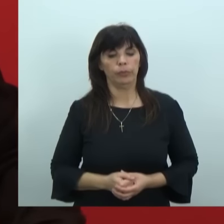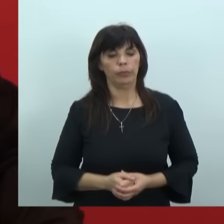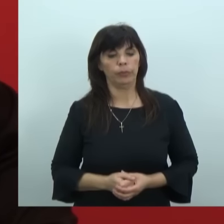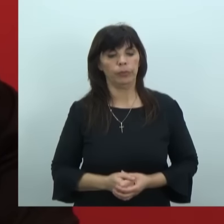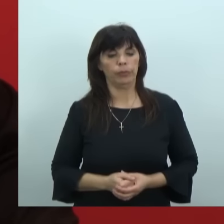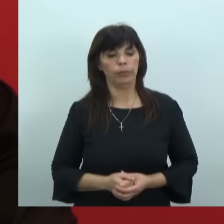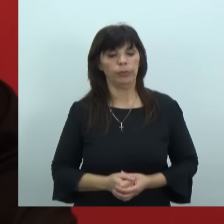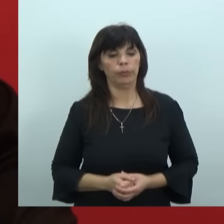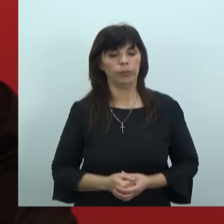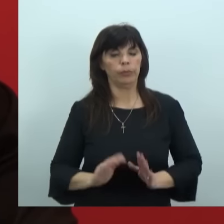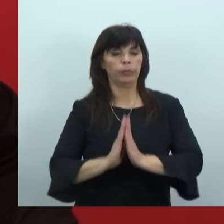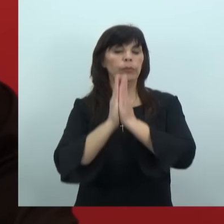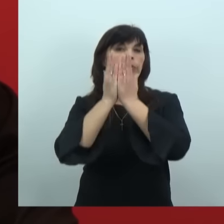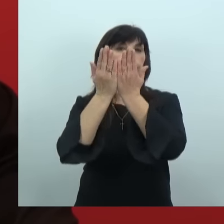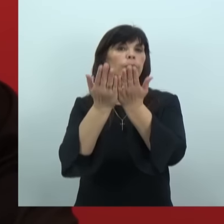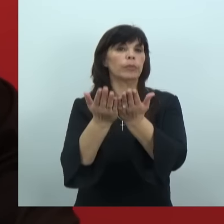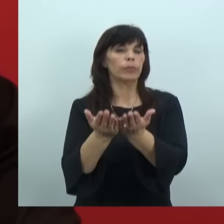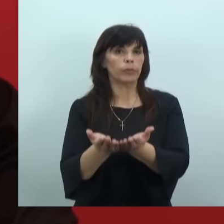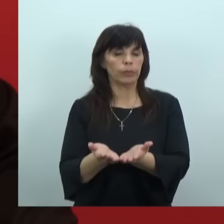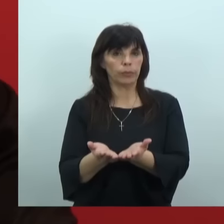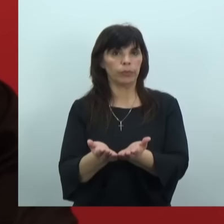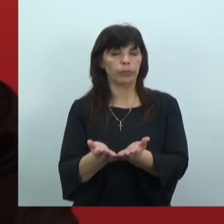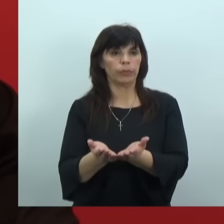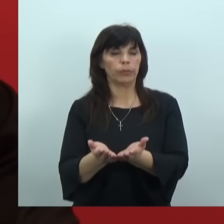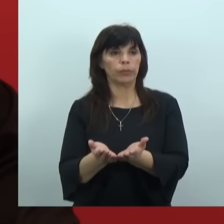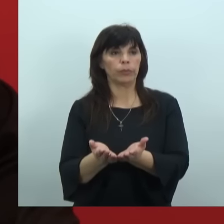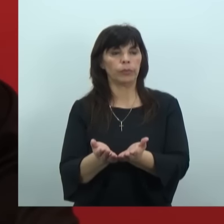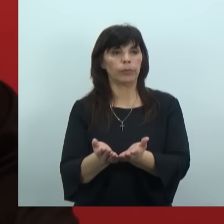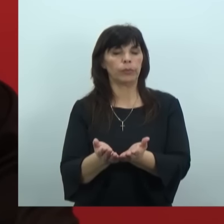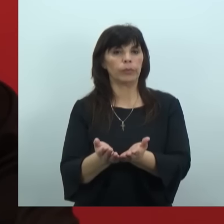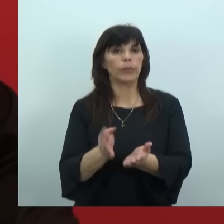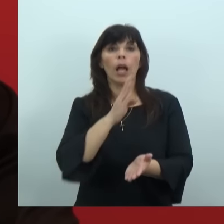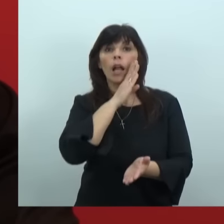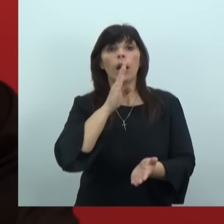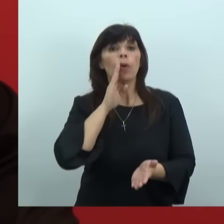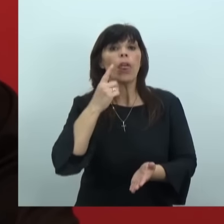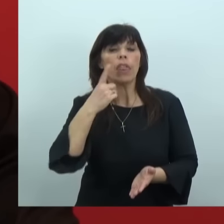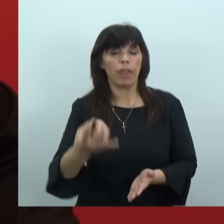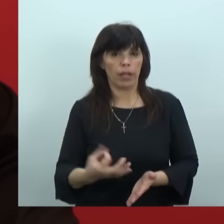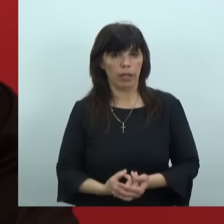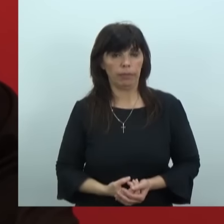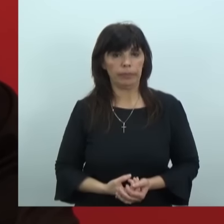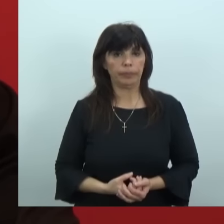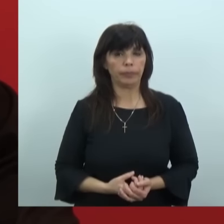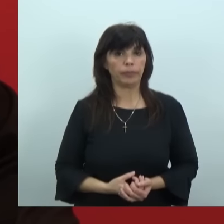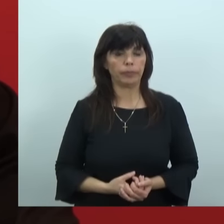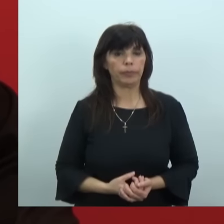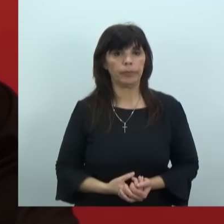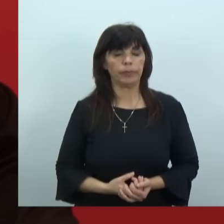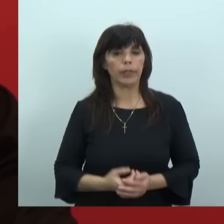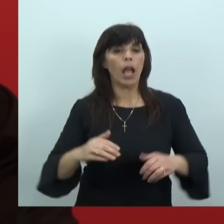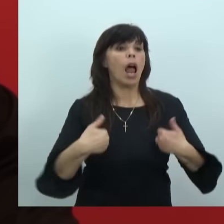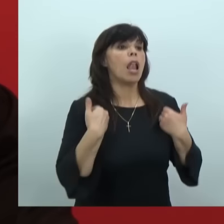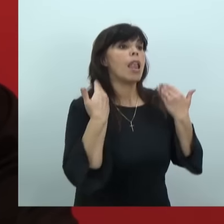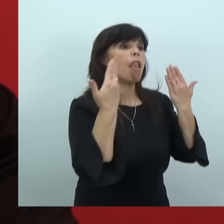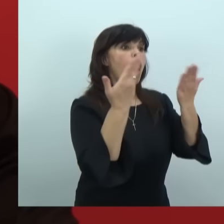la carta de Judas, capítulo 1, dice que algunos han convertido la gracia en